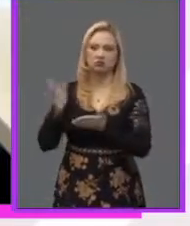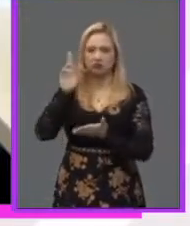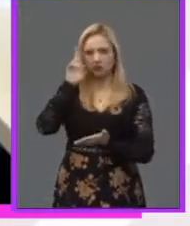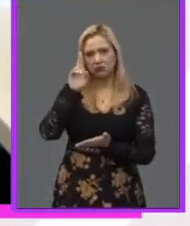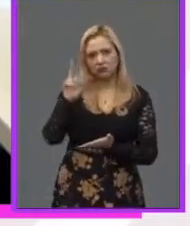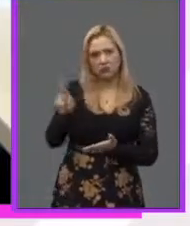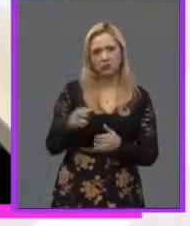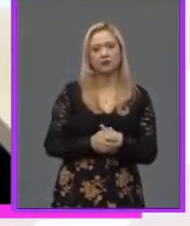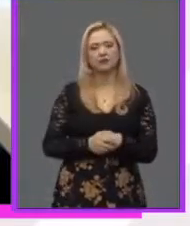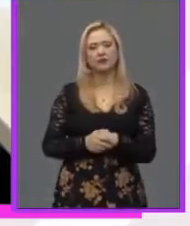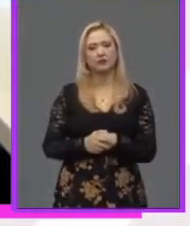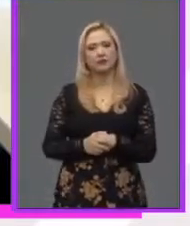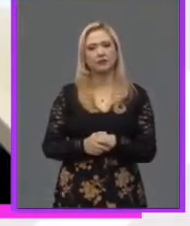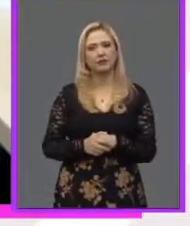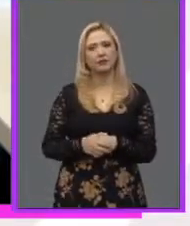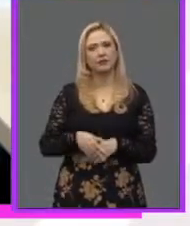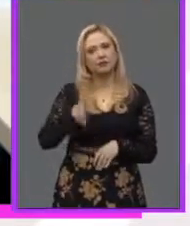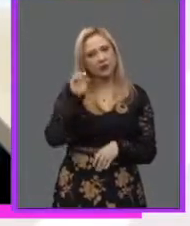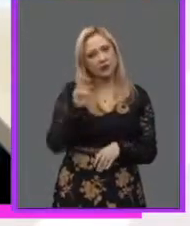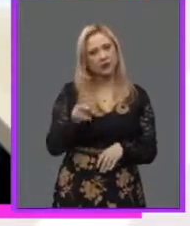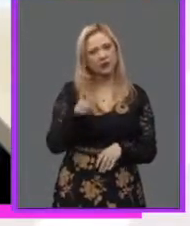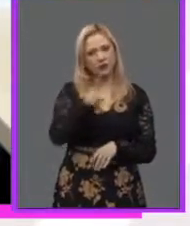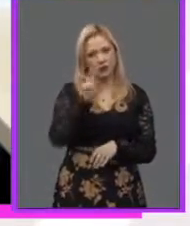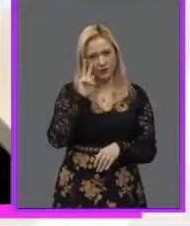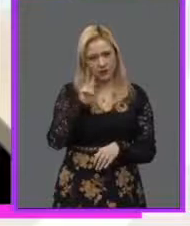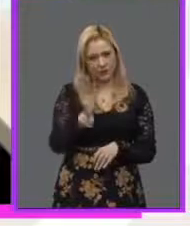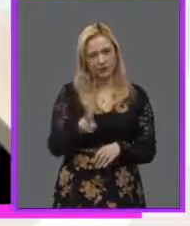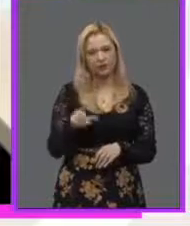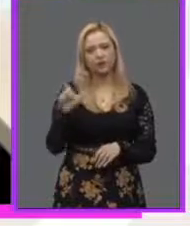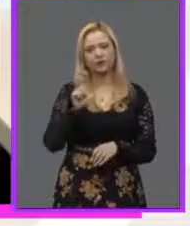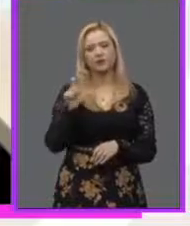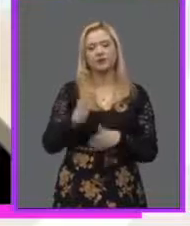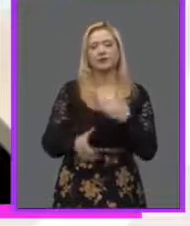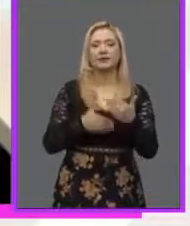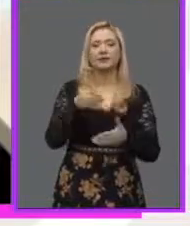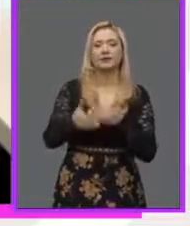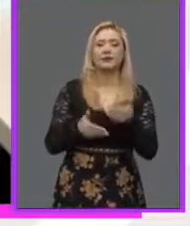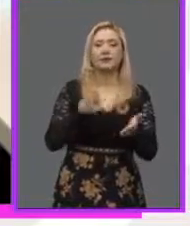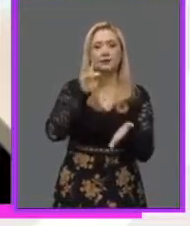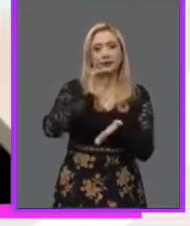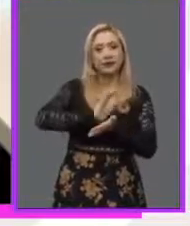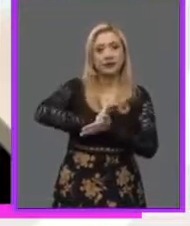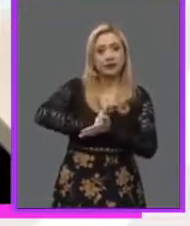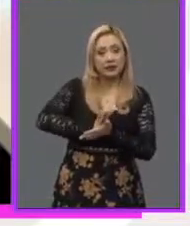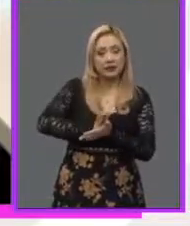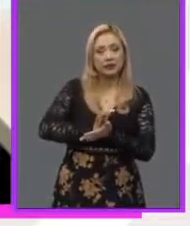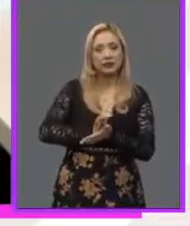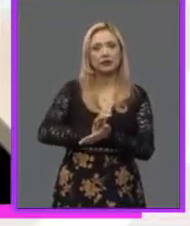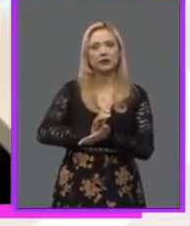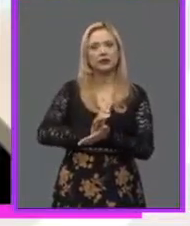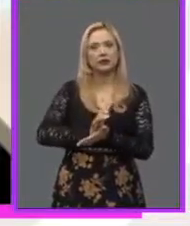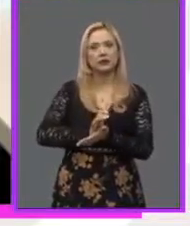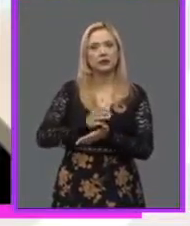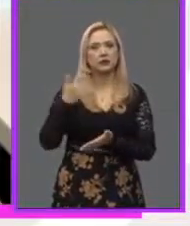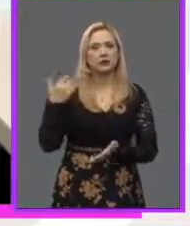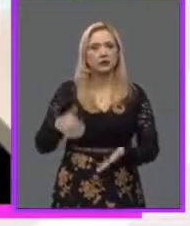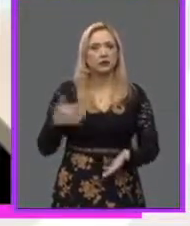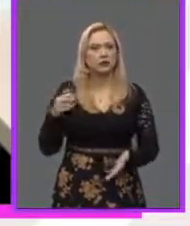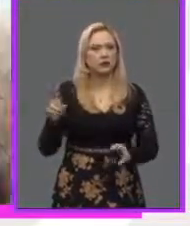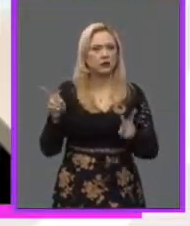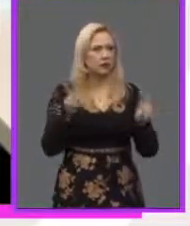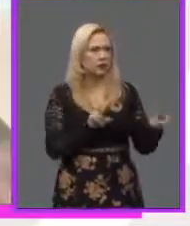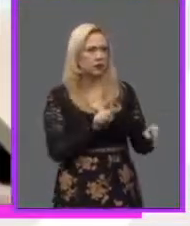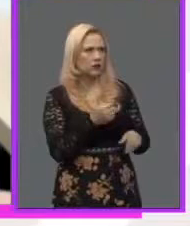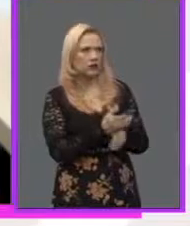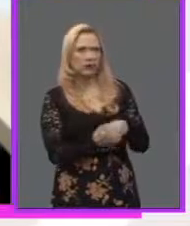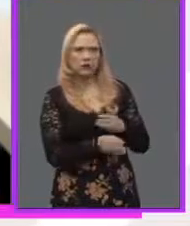contexto, en cualquier situación, ¿no? Si nos damos cuenta, insisto, al final del día cuando hablamos de discriminación hay como ese diálogo y guiños